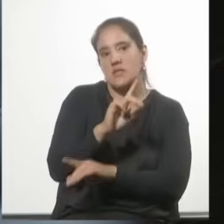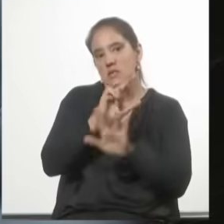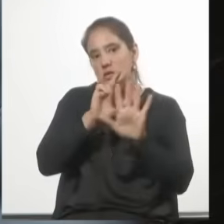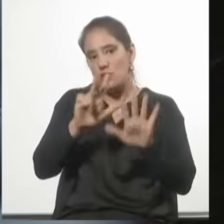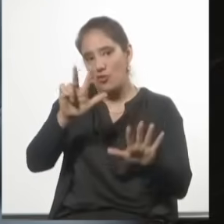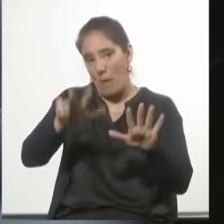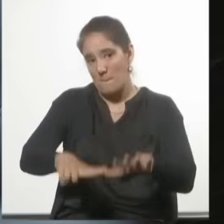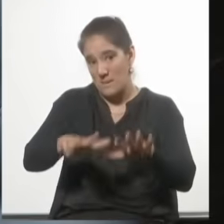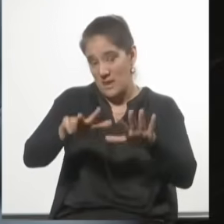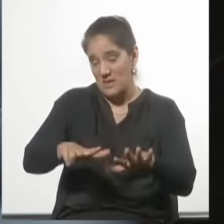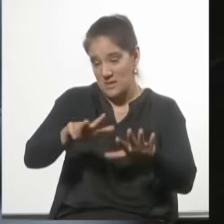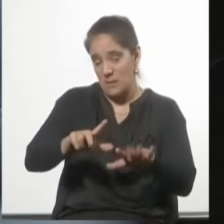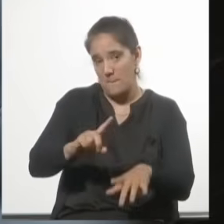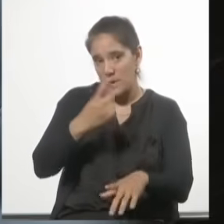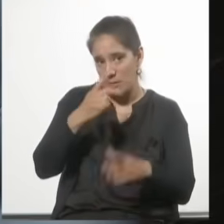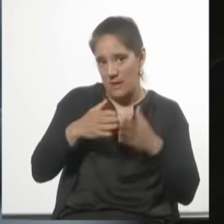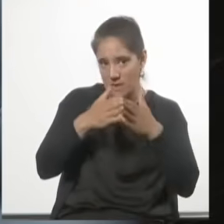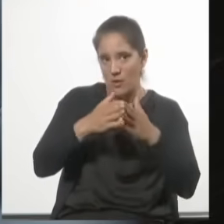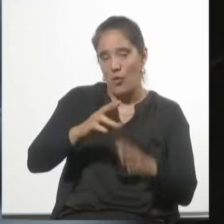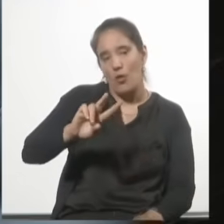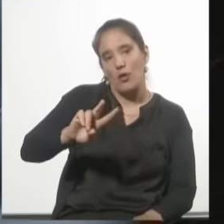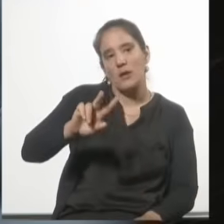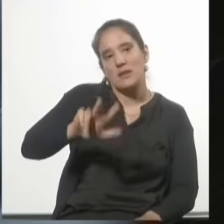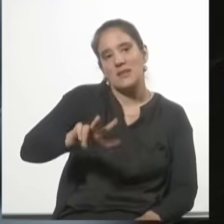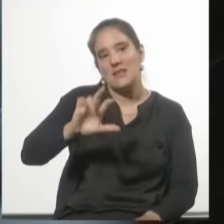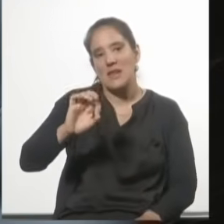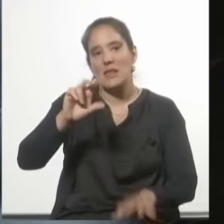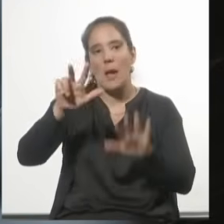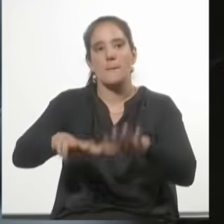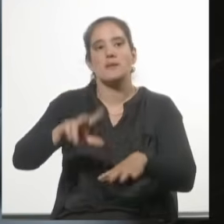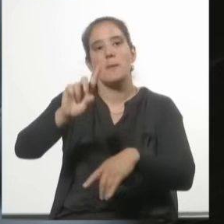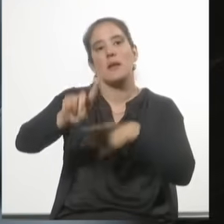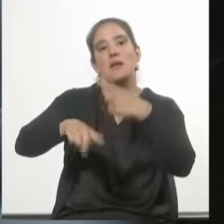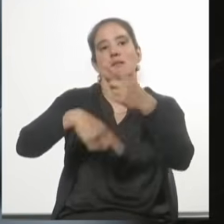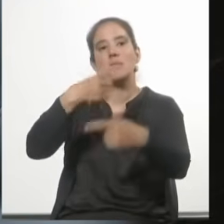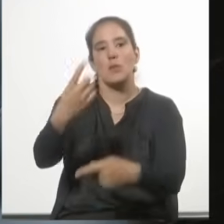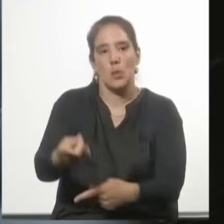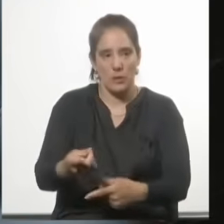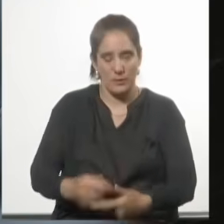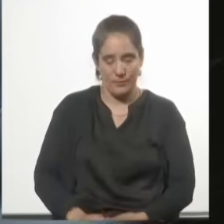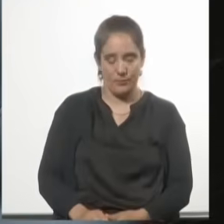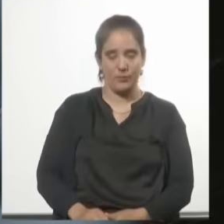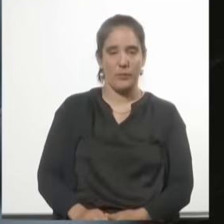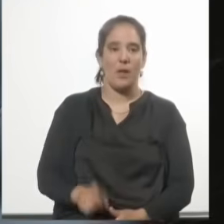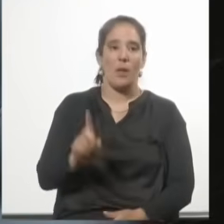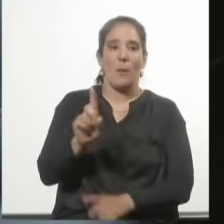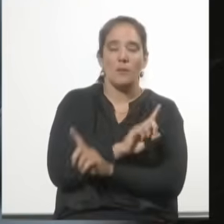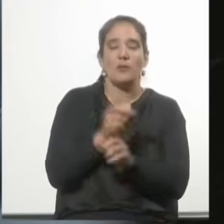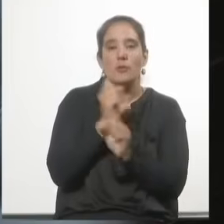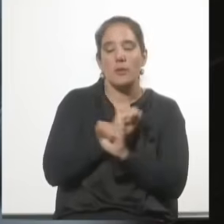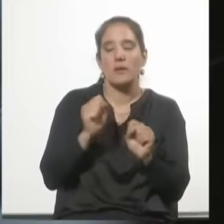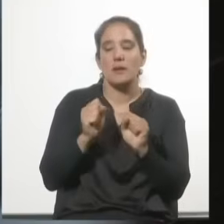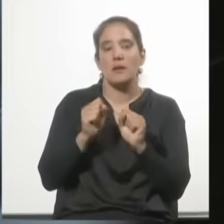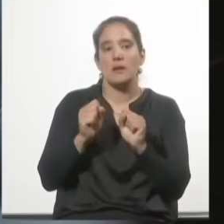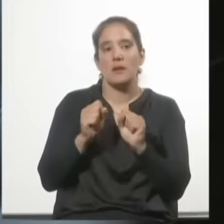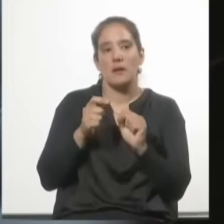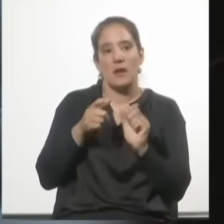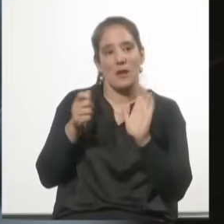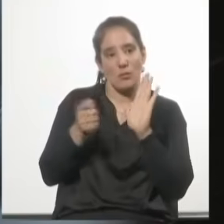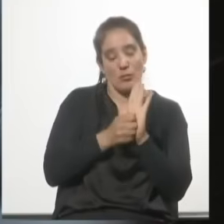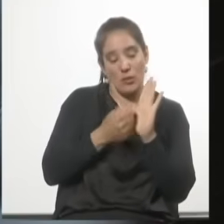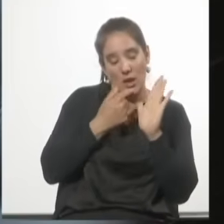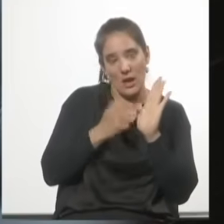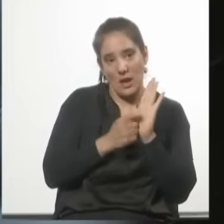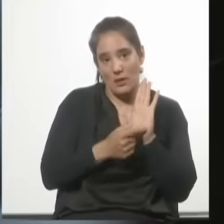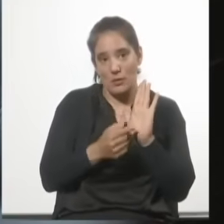de 30 para la segunda. Por otro lado, en un aspecto que es francamente llamativo, no puede dejarse de lado que dicha cláusula